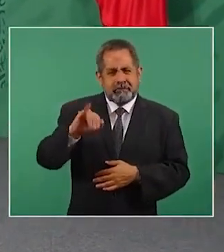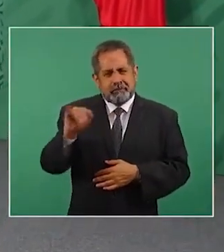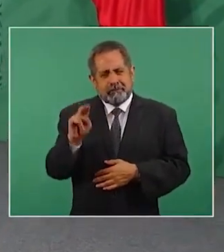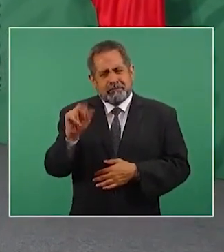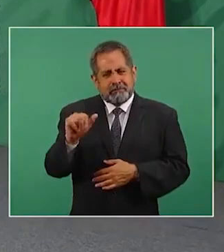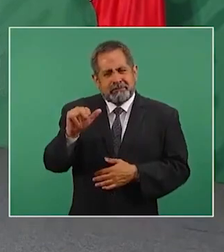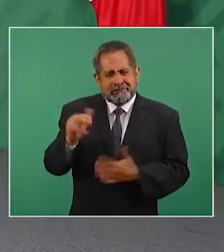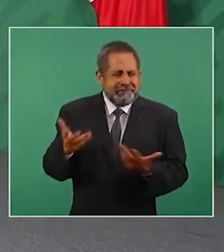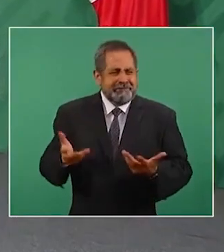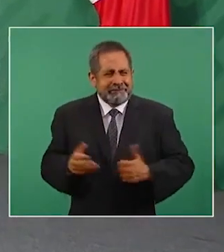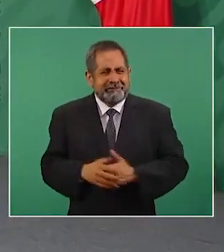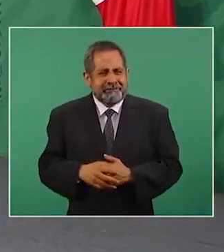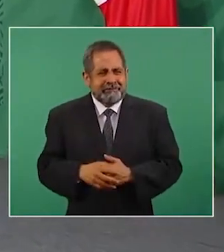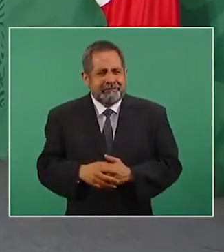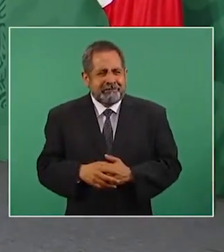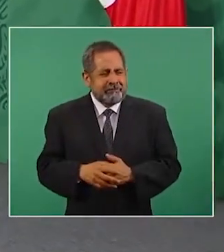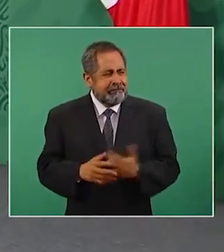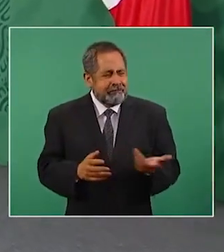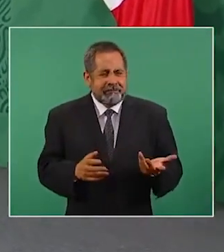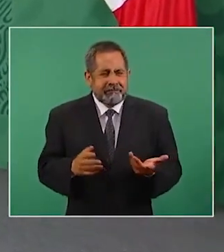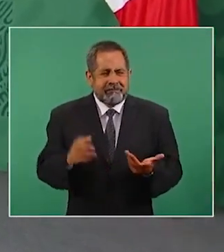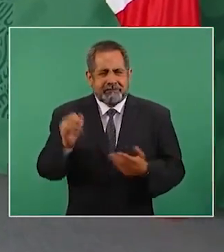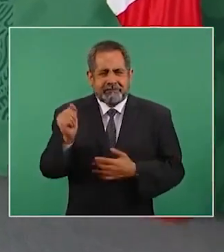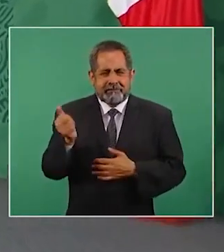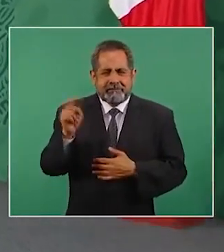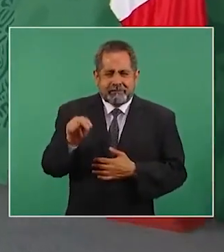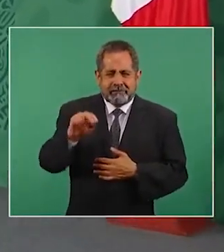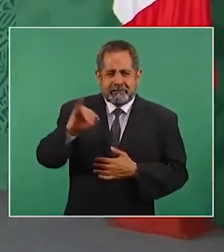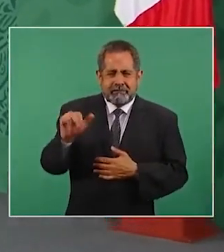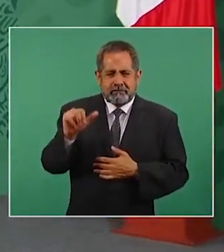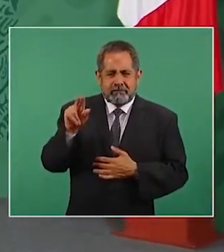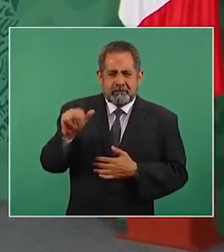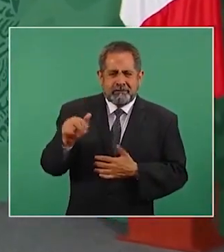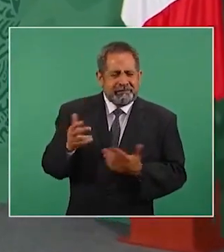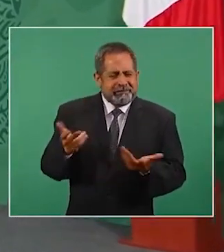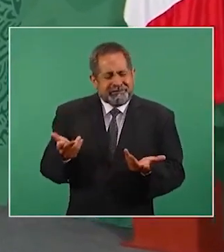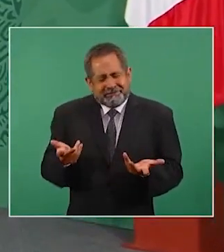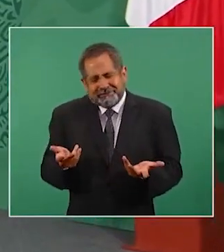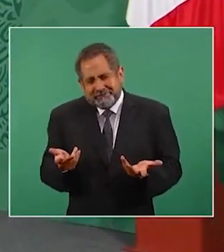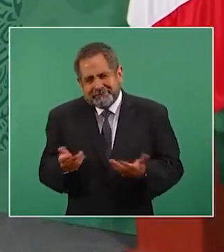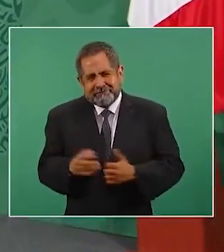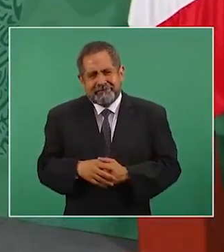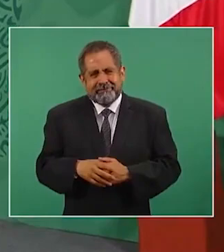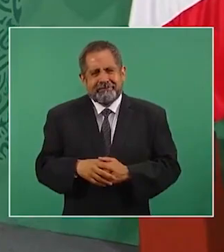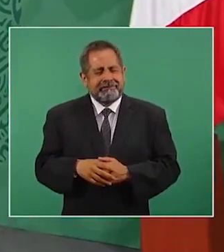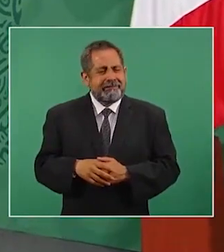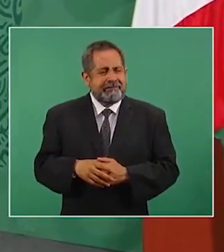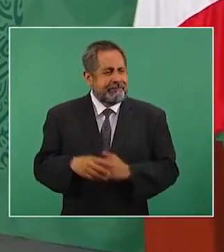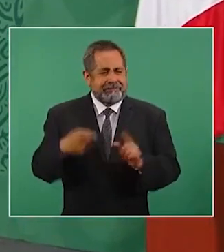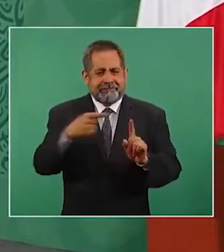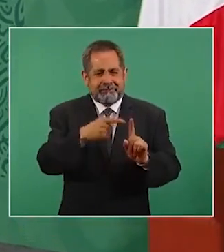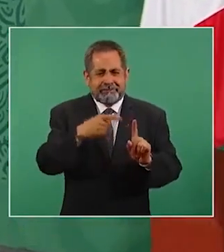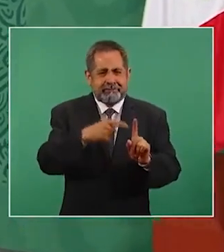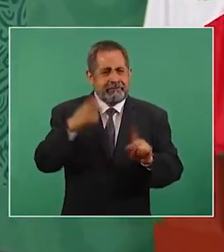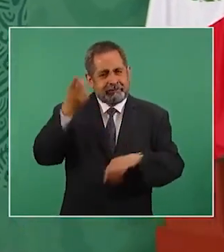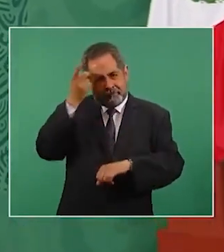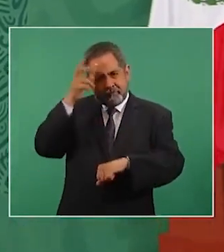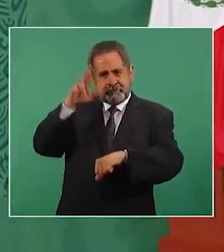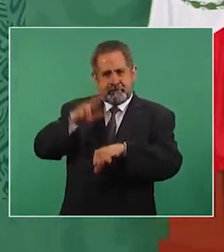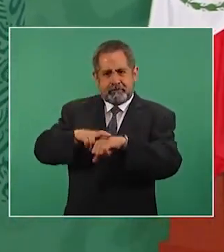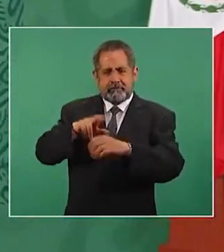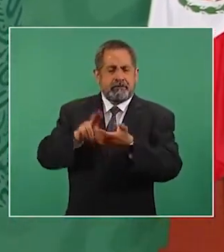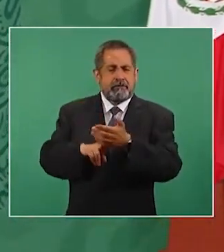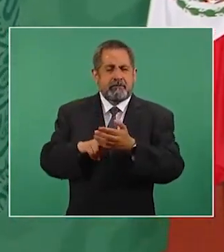A Sanjuana, que es la directora de